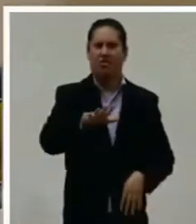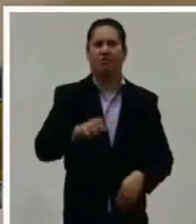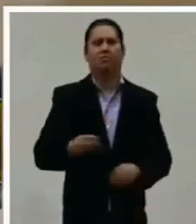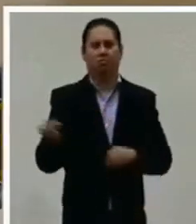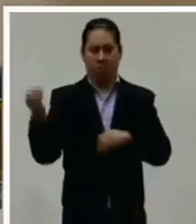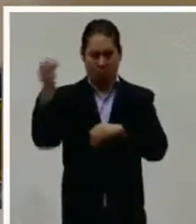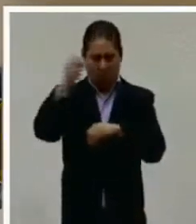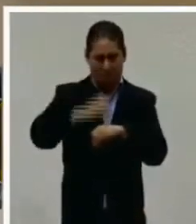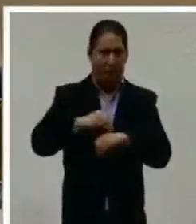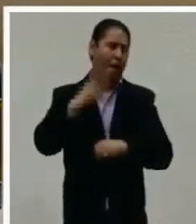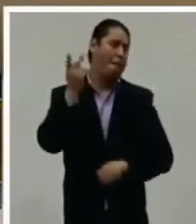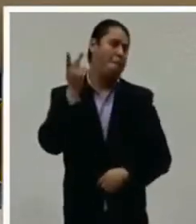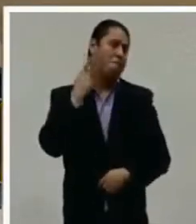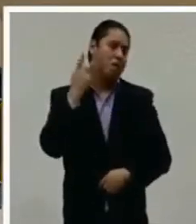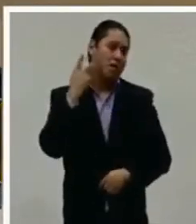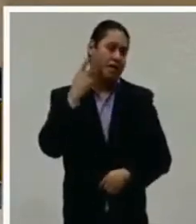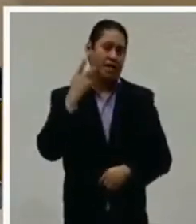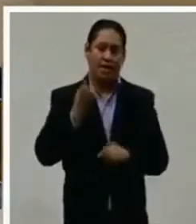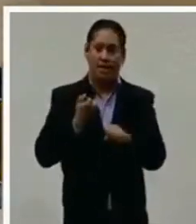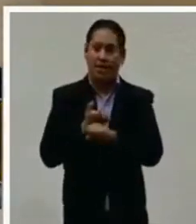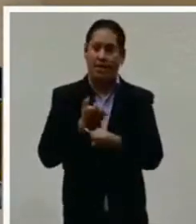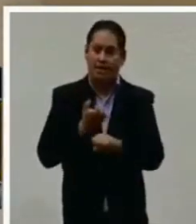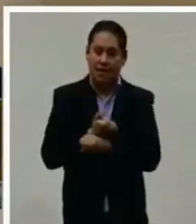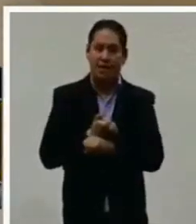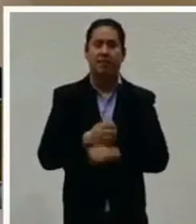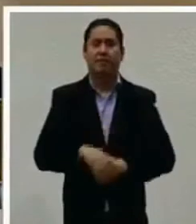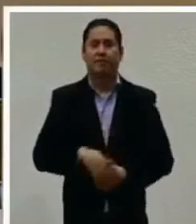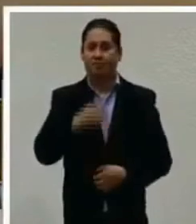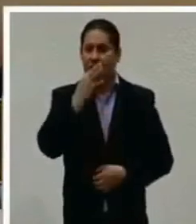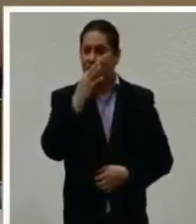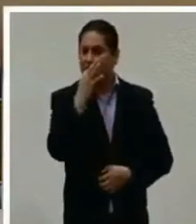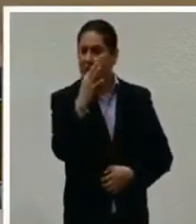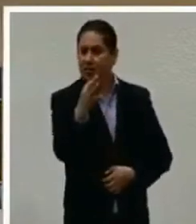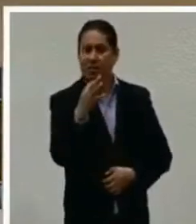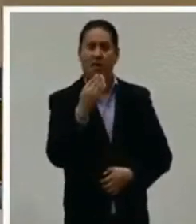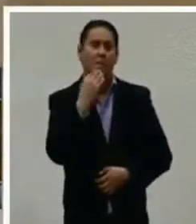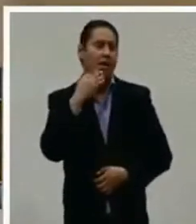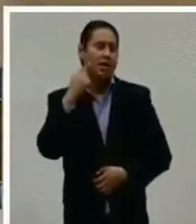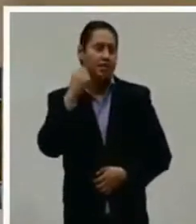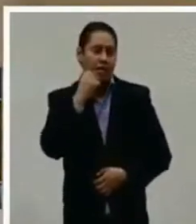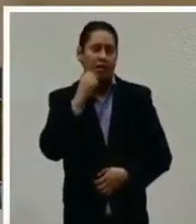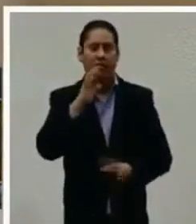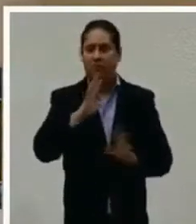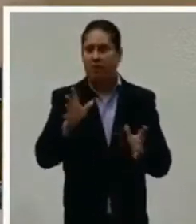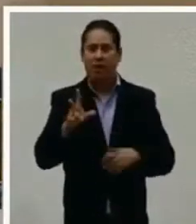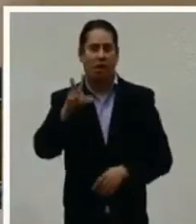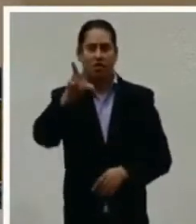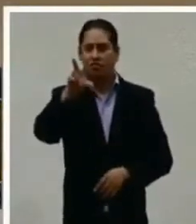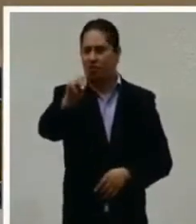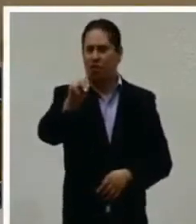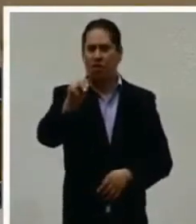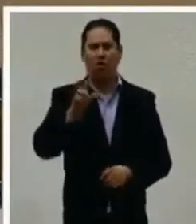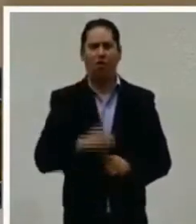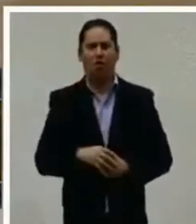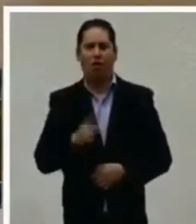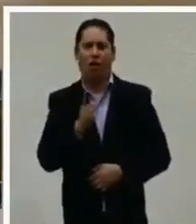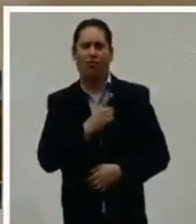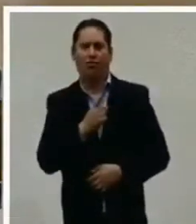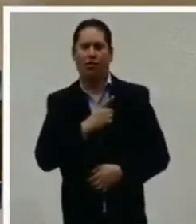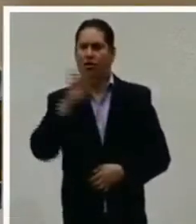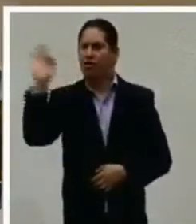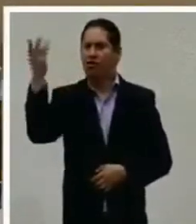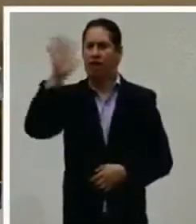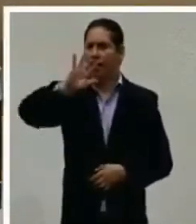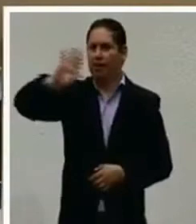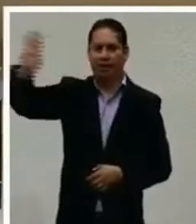para todos los partidos a nivel estatal, como lo mencionó el diputado Marcelo Toledo, no aplica para los registros